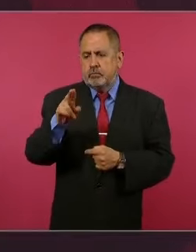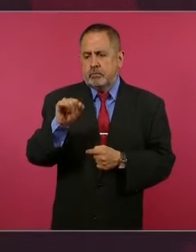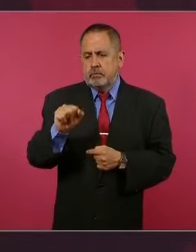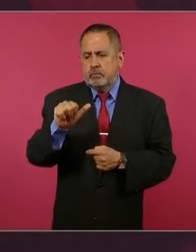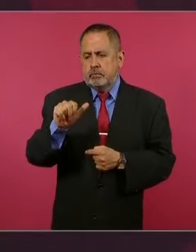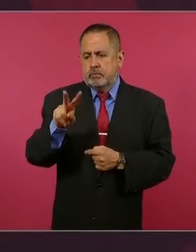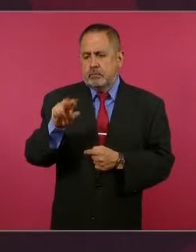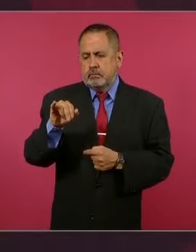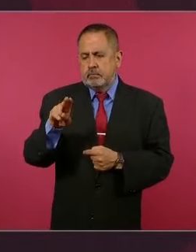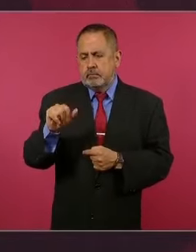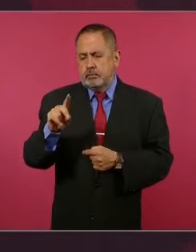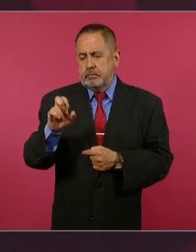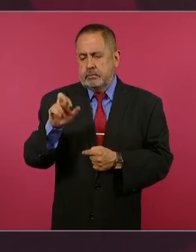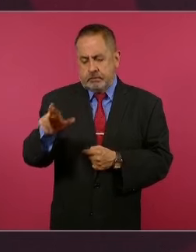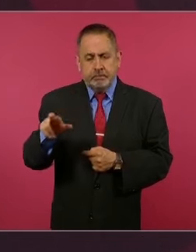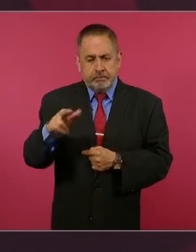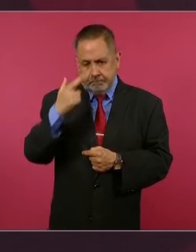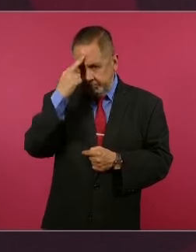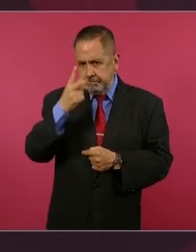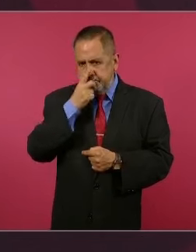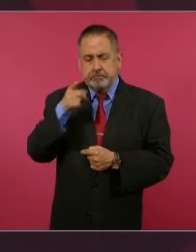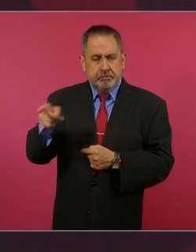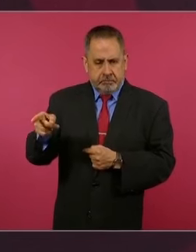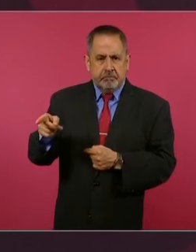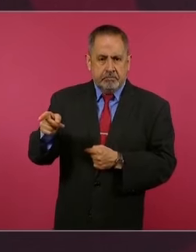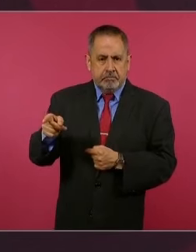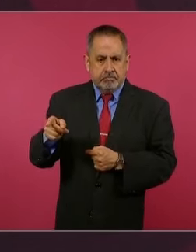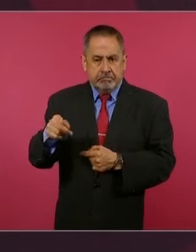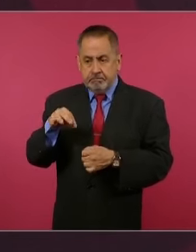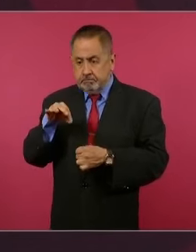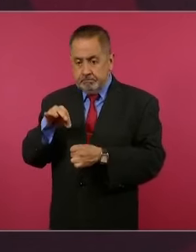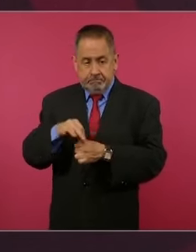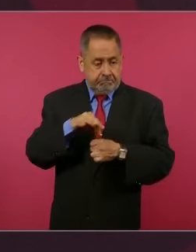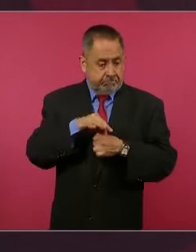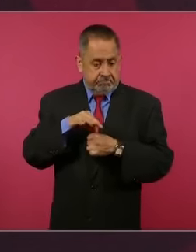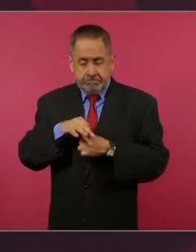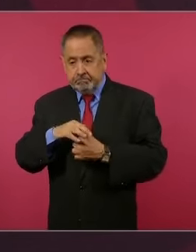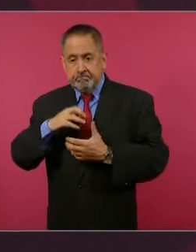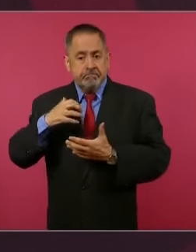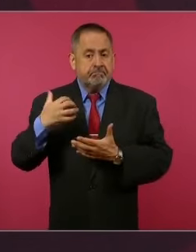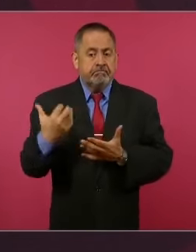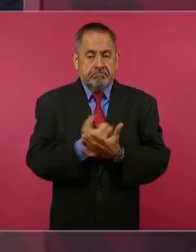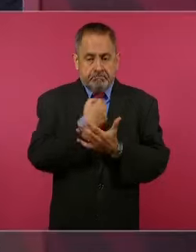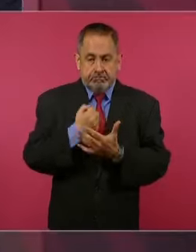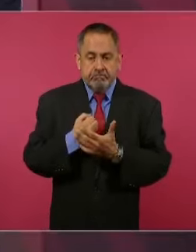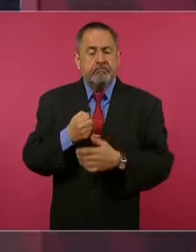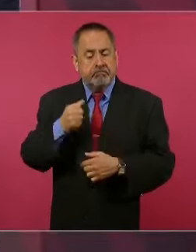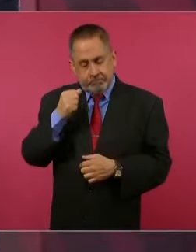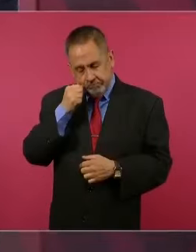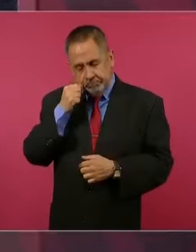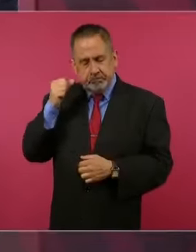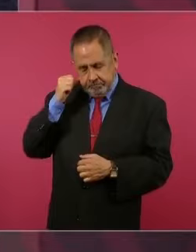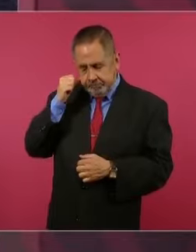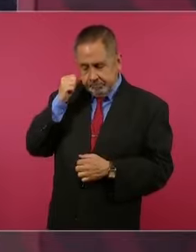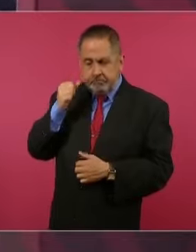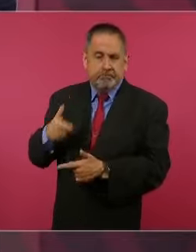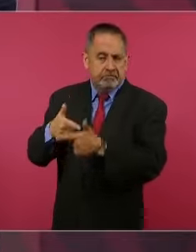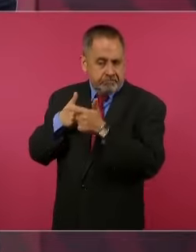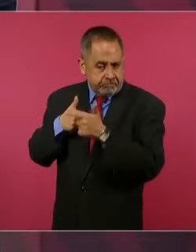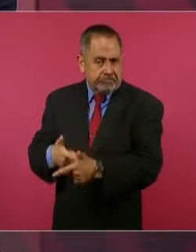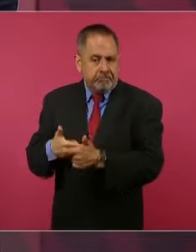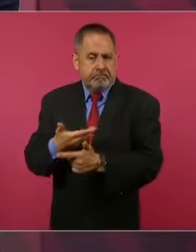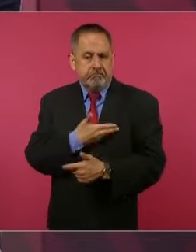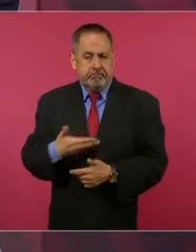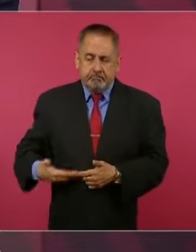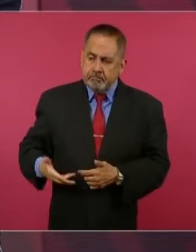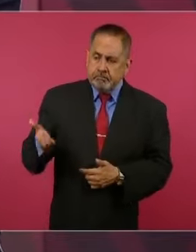abinader eh obtuvo el triunfo en las elecciones del día eh de ayer